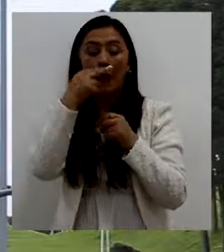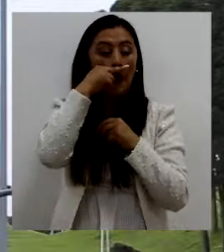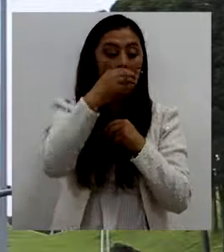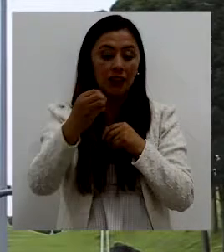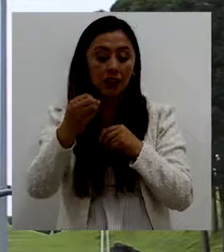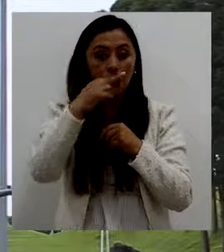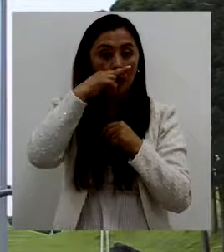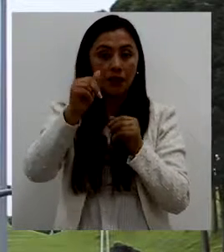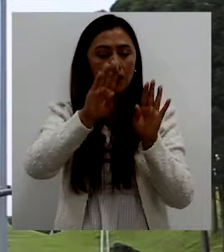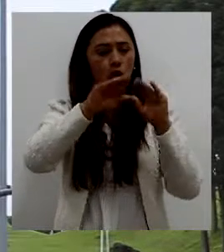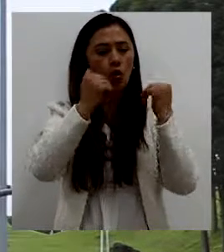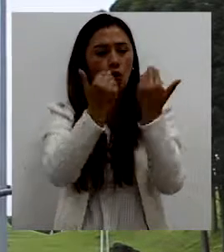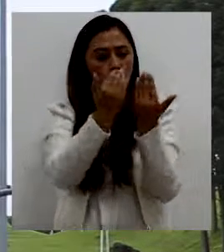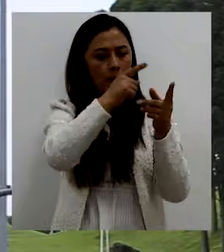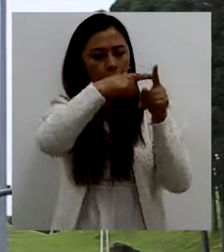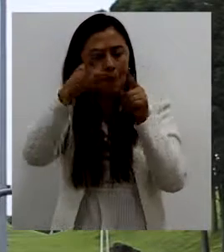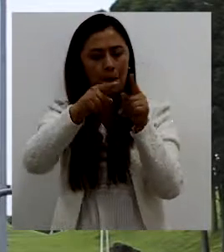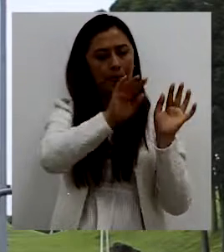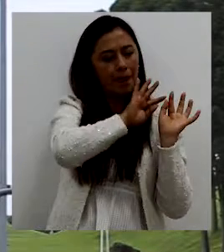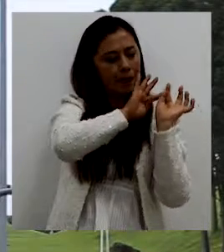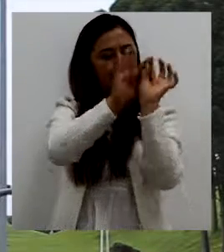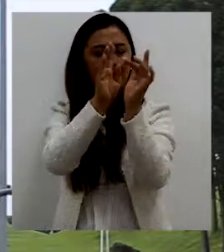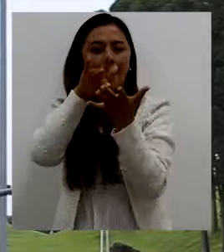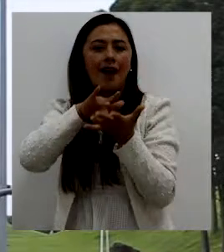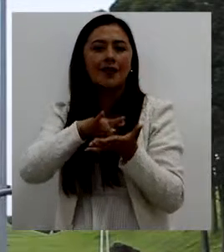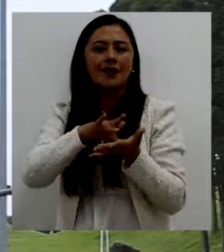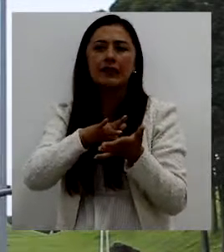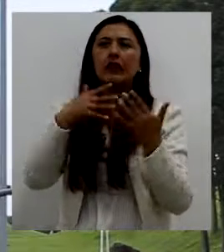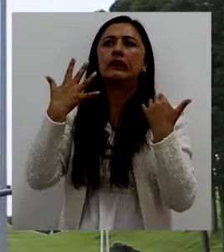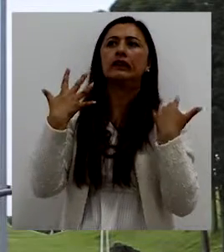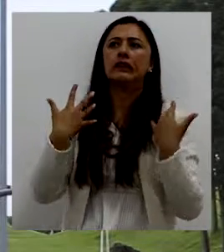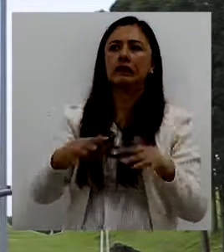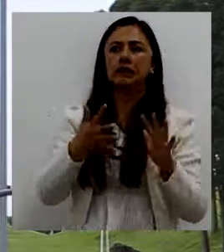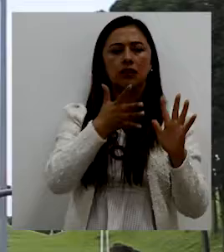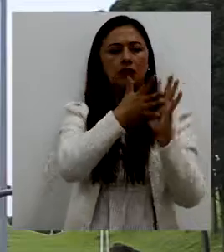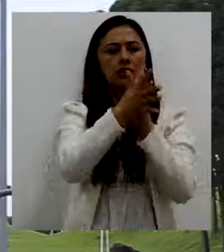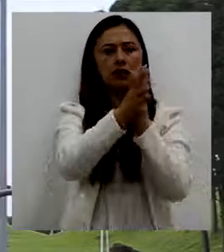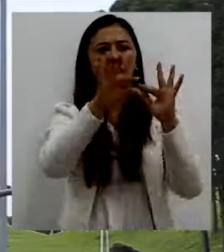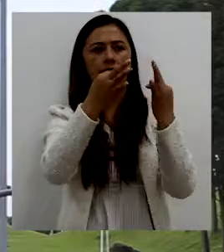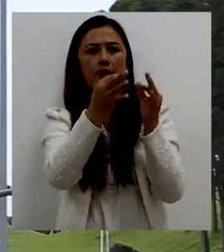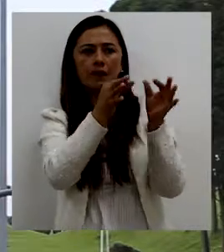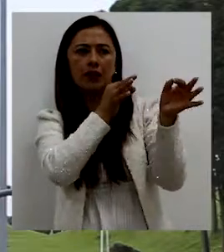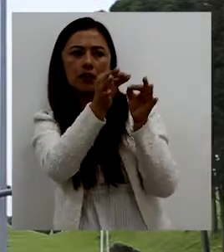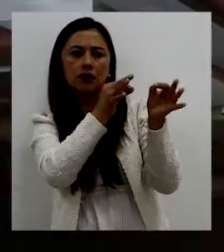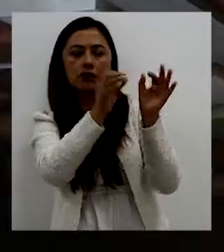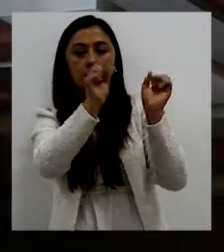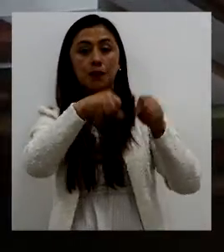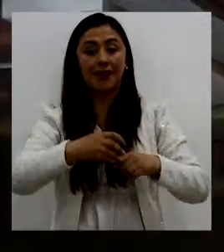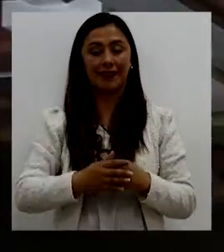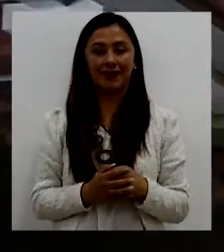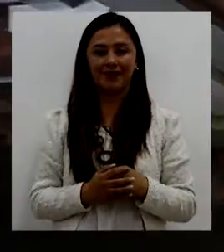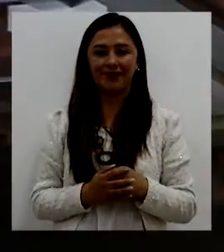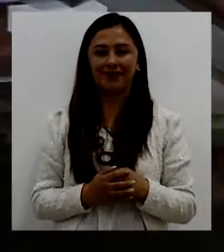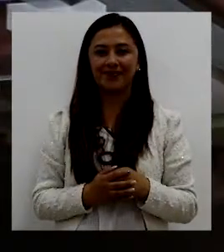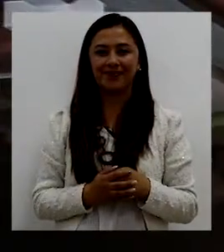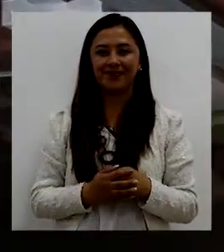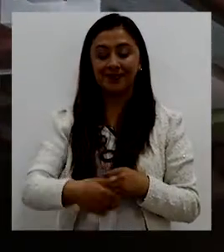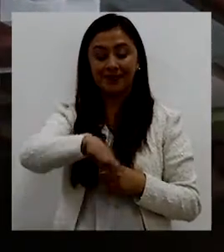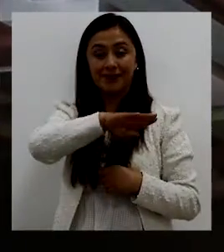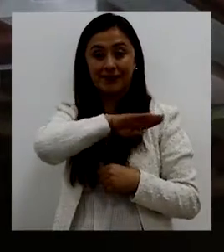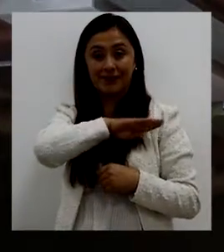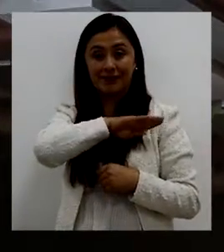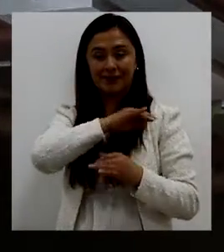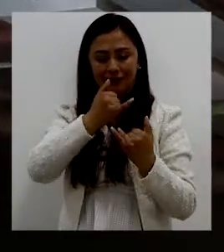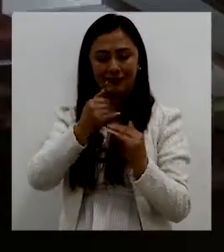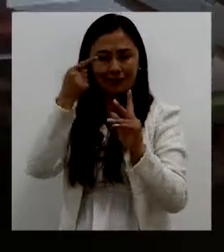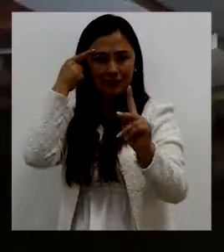diferentes instituciones educativas de la ciudad, quienes se terminarán convirtiendo en replicadores de la información. Una de las apuestas de la